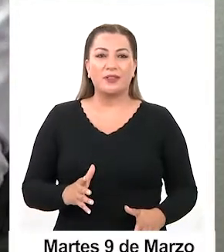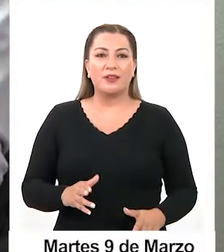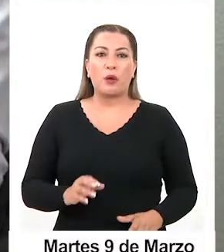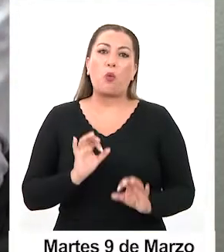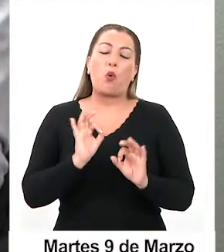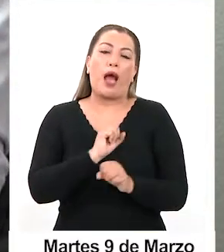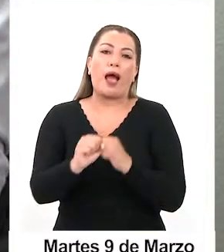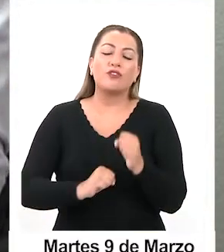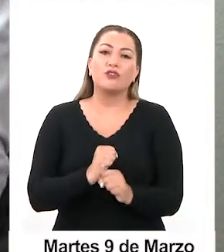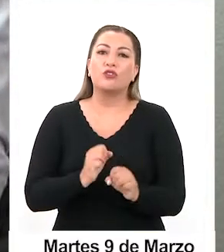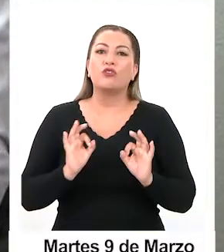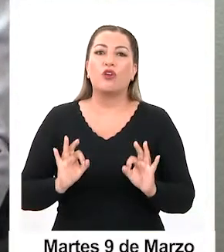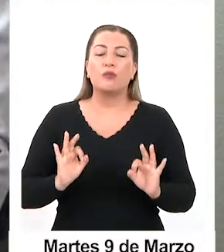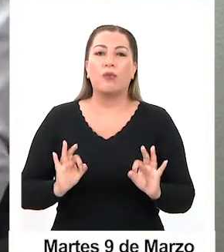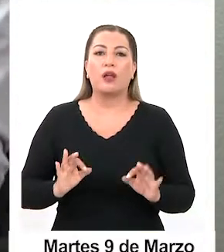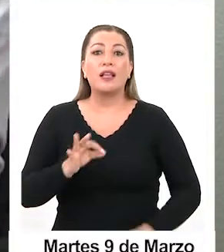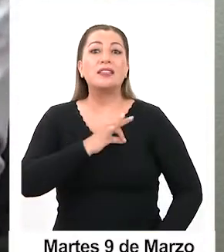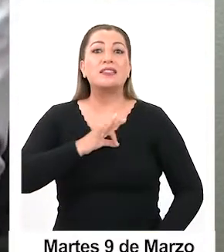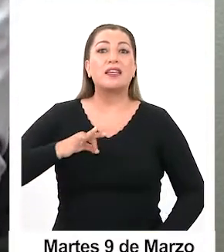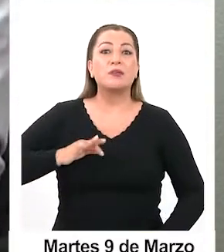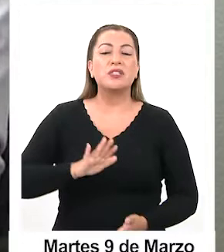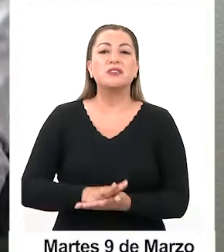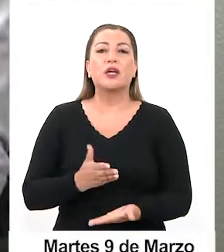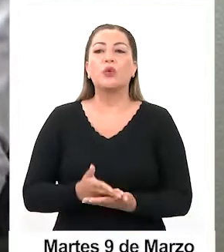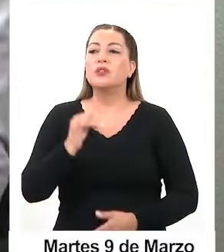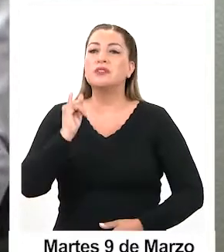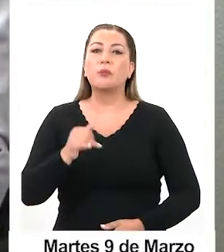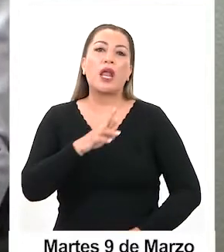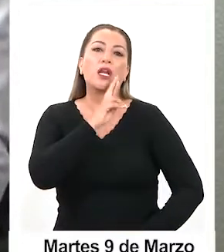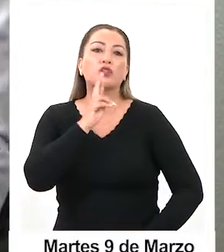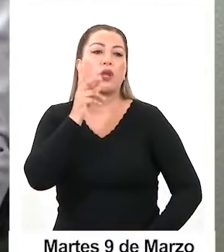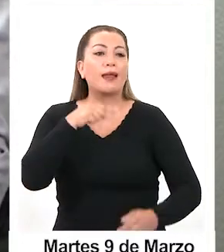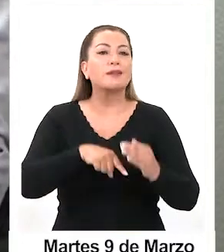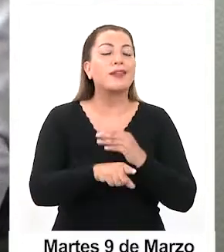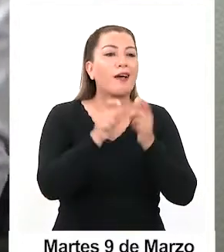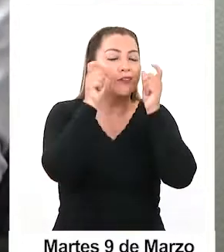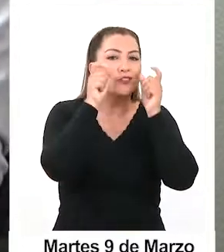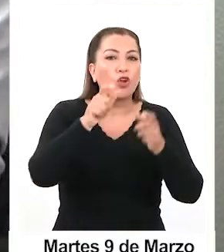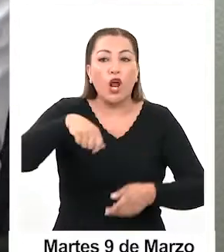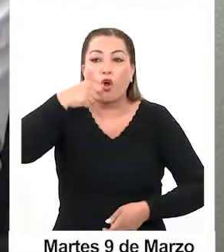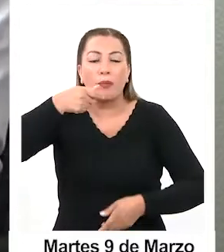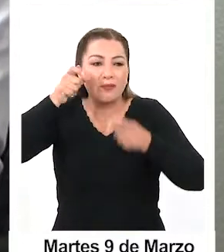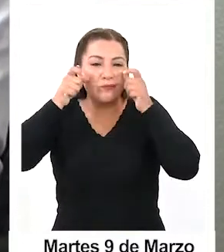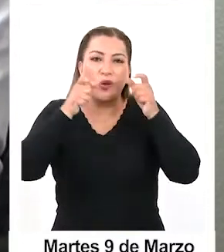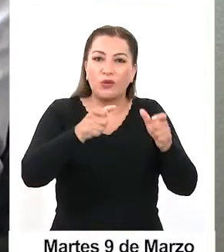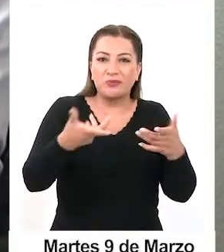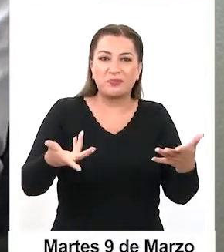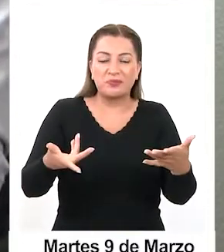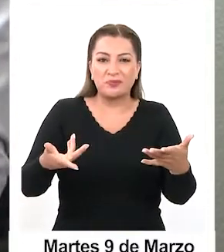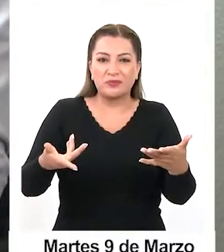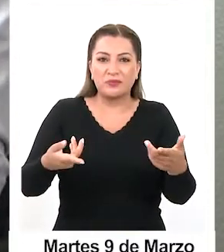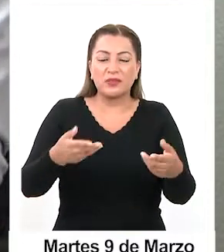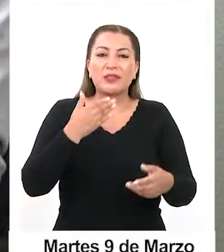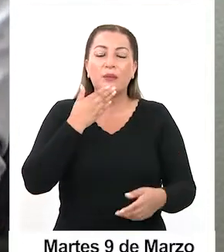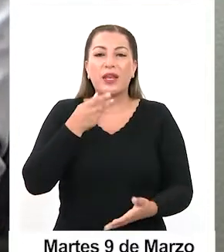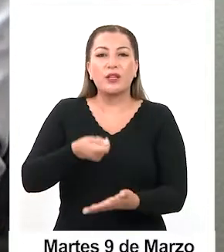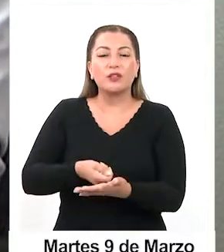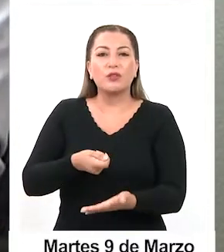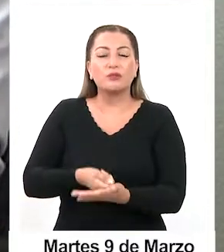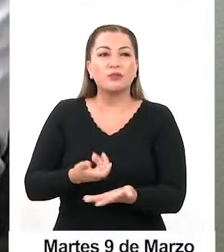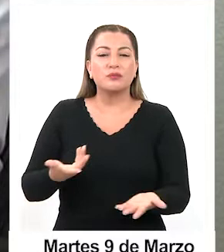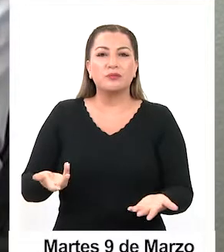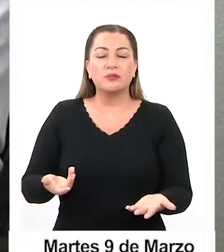así, el Seremi de Salud siempre está ahí en la fiscalización de los restaurantes, de los alimentos, en estas mismas fechas, cuando van a las librerías a